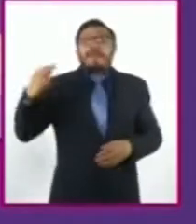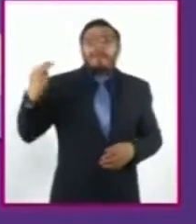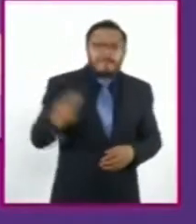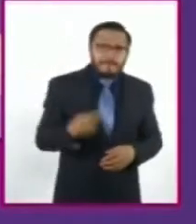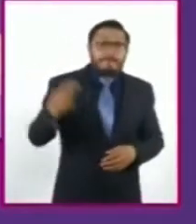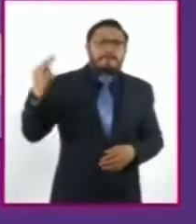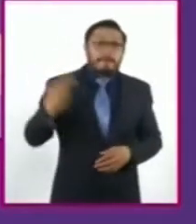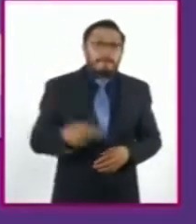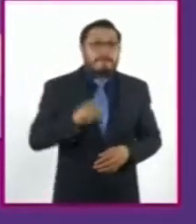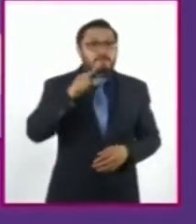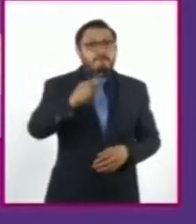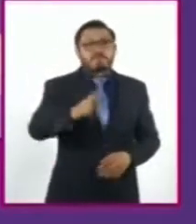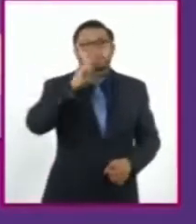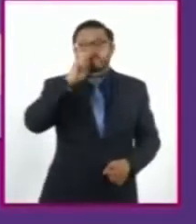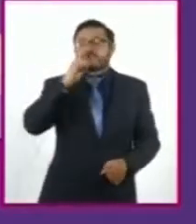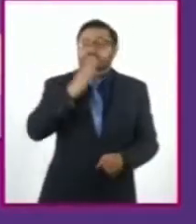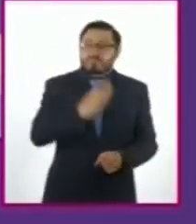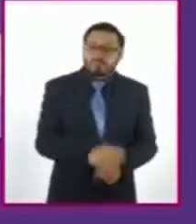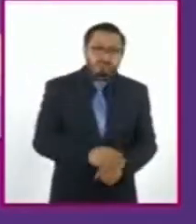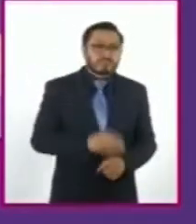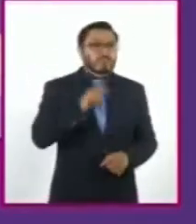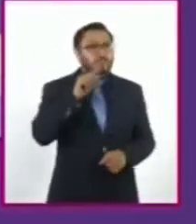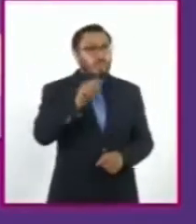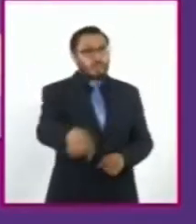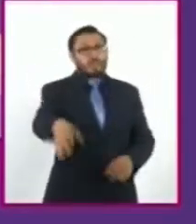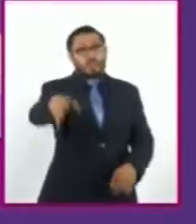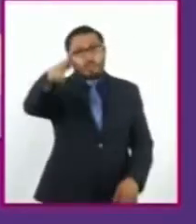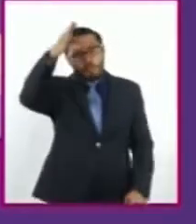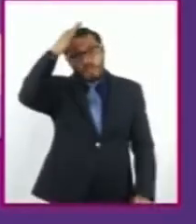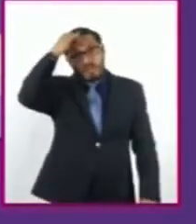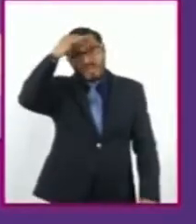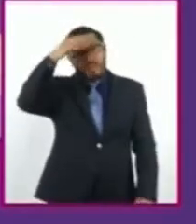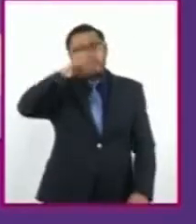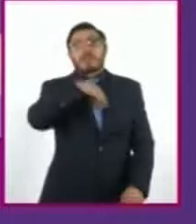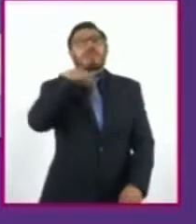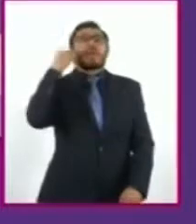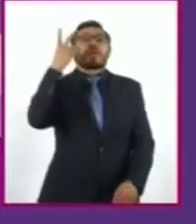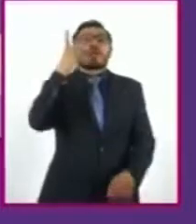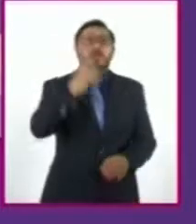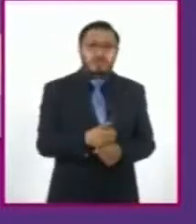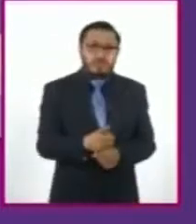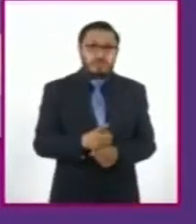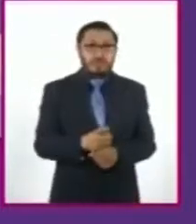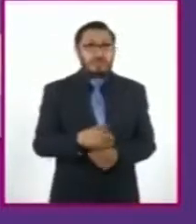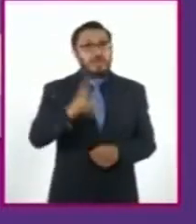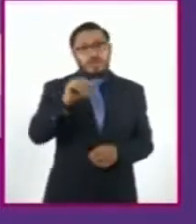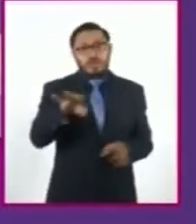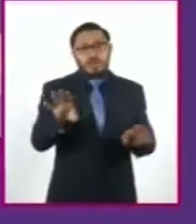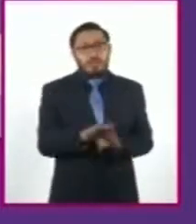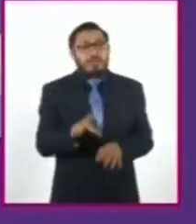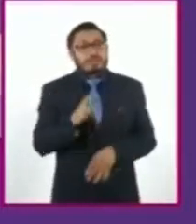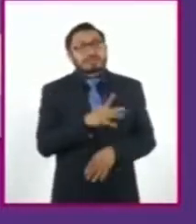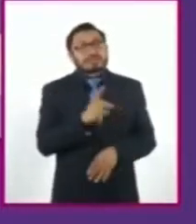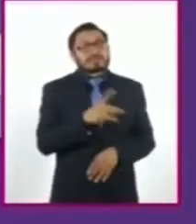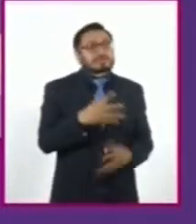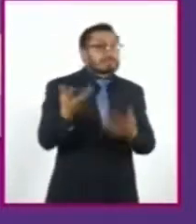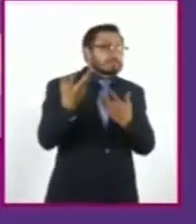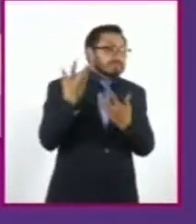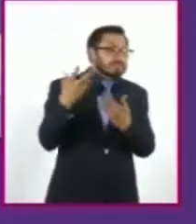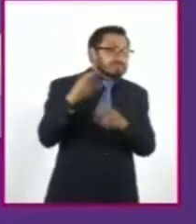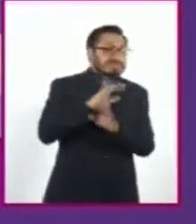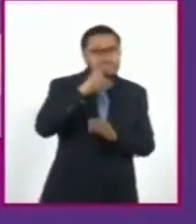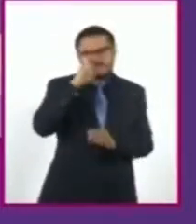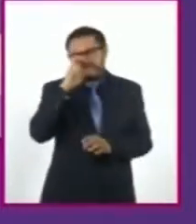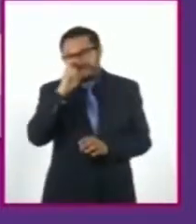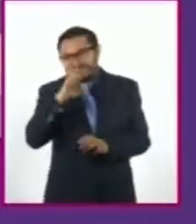te responsabilices por tu aprendizaje de manera voluntaria y no por temor a los regaños o a las exigencias